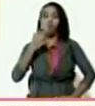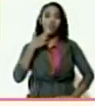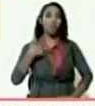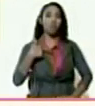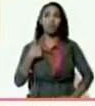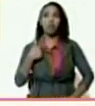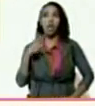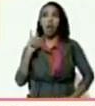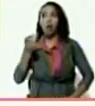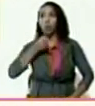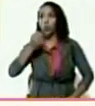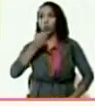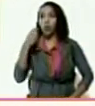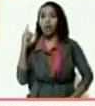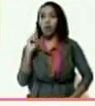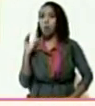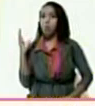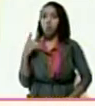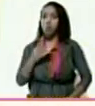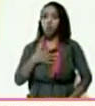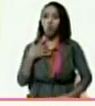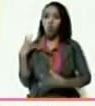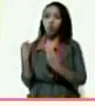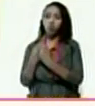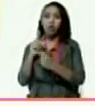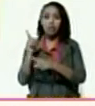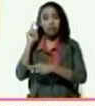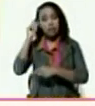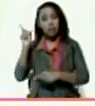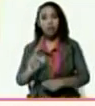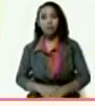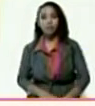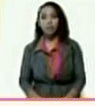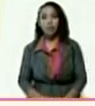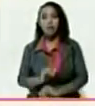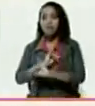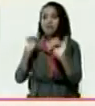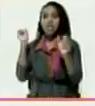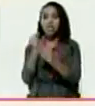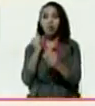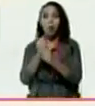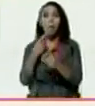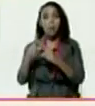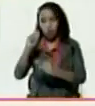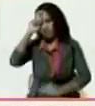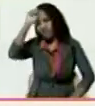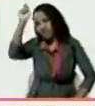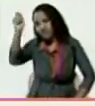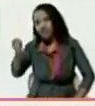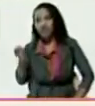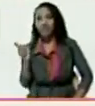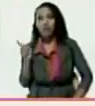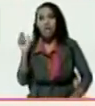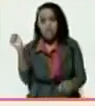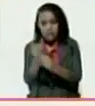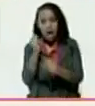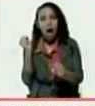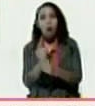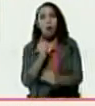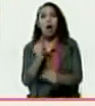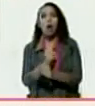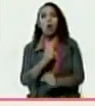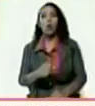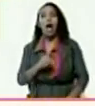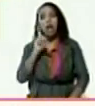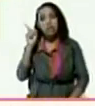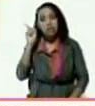Madeleine, que no nos pudo acompañar ese día porque estaba terminando un trabajo, pero se le reconoce su trabajo